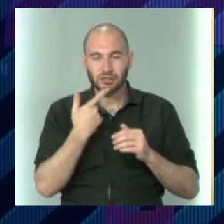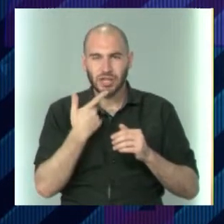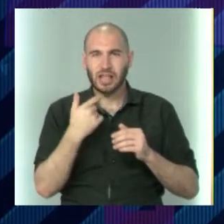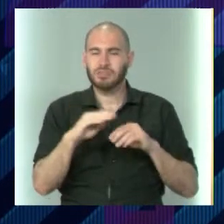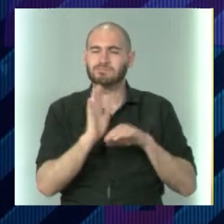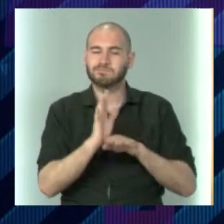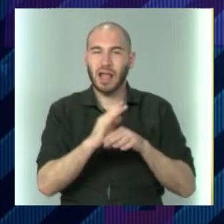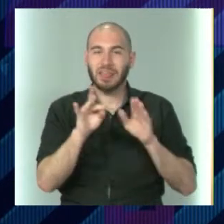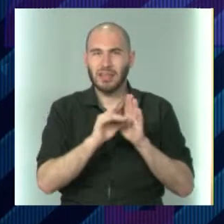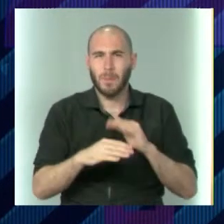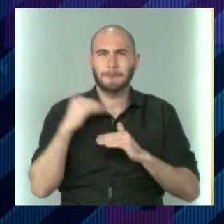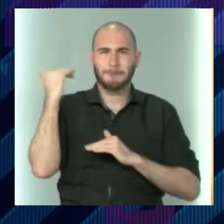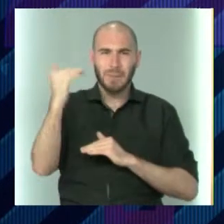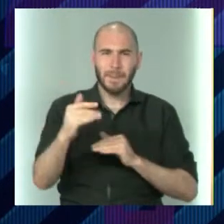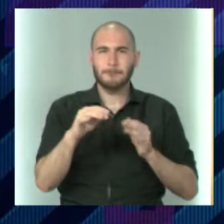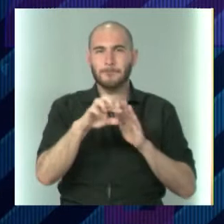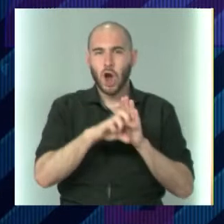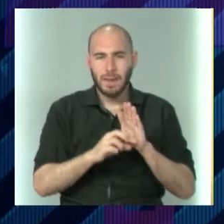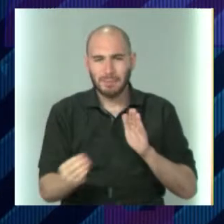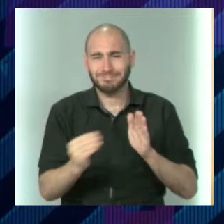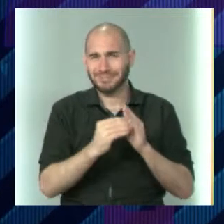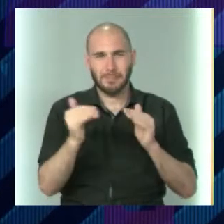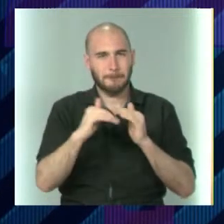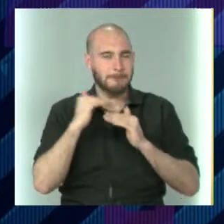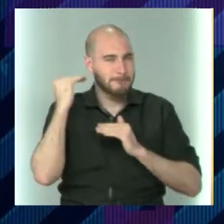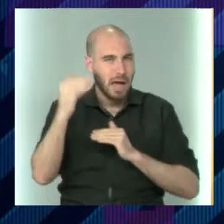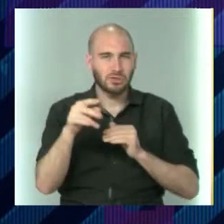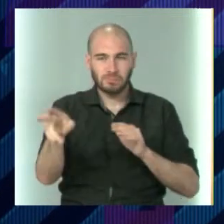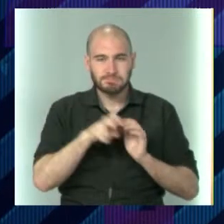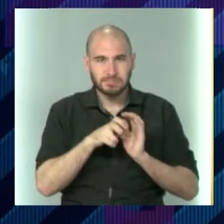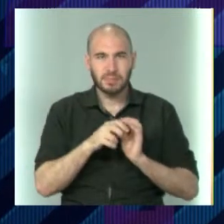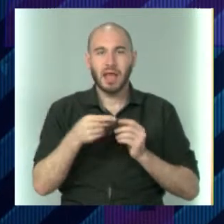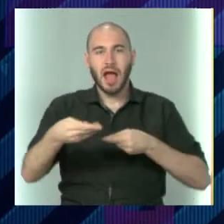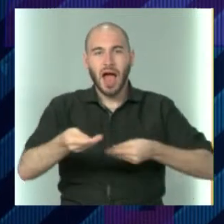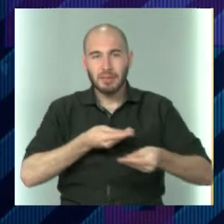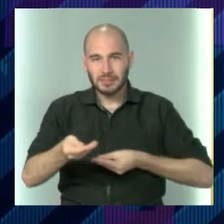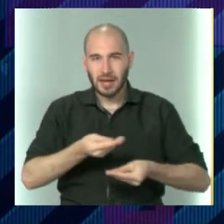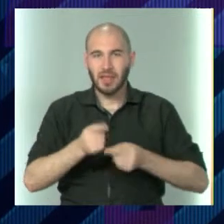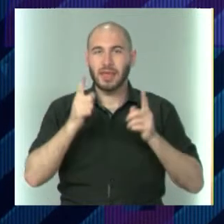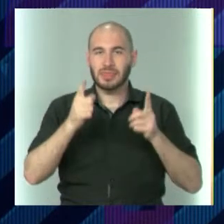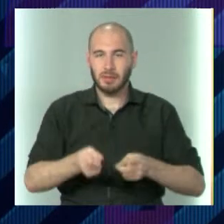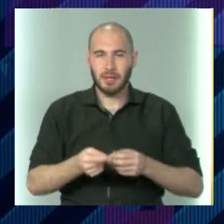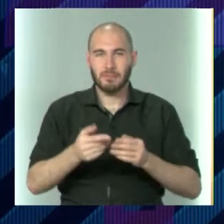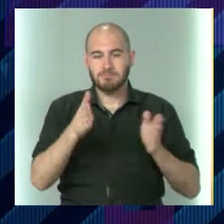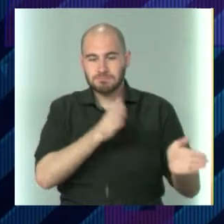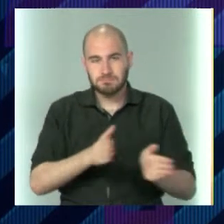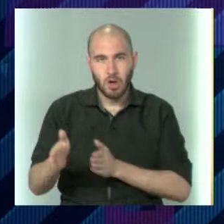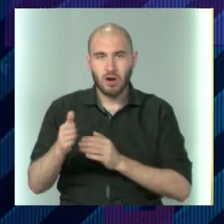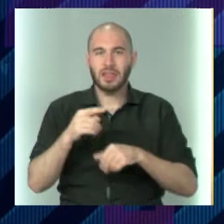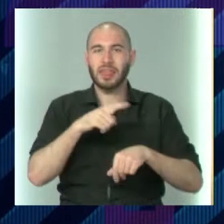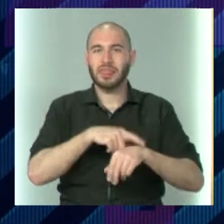datos tal que supera la capacidad de software convencional para ser capturados, administrados y de alguna forma procesados en un